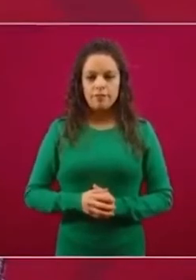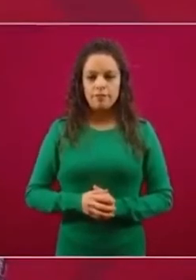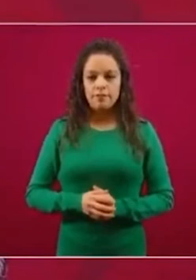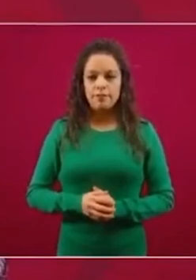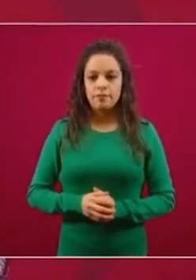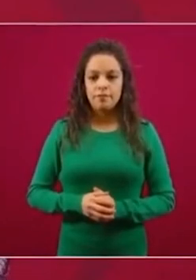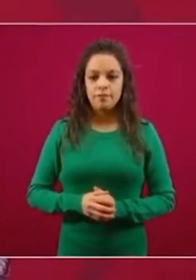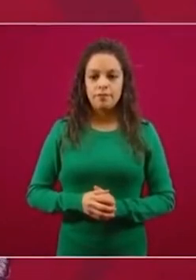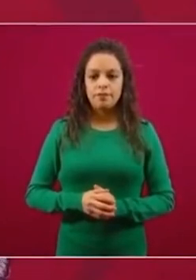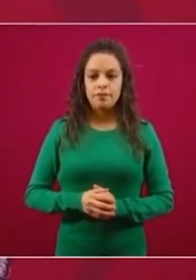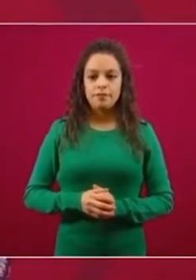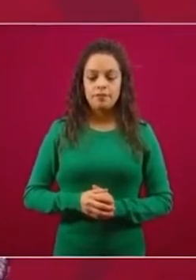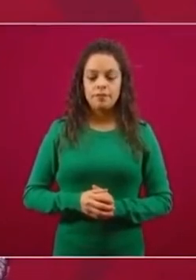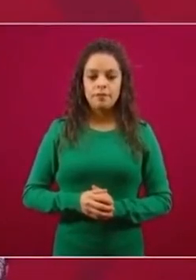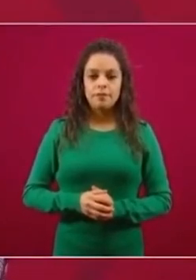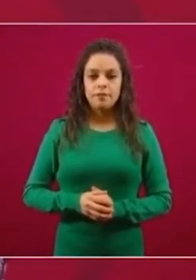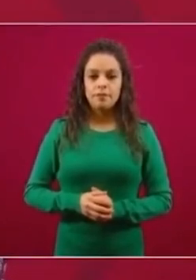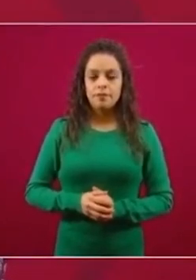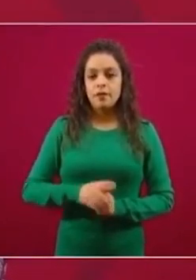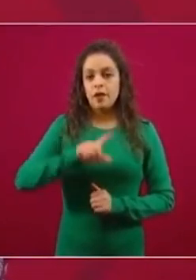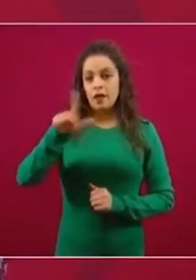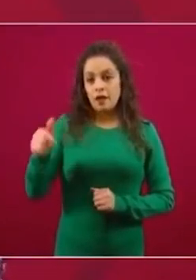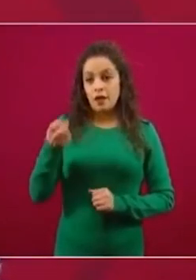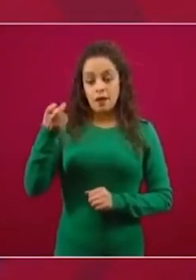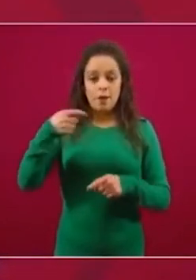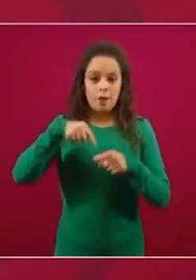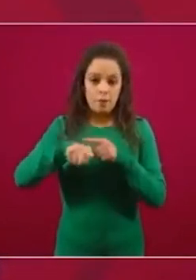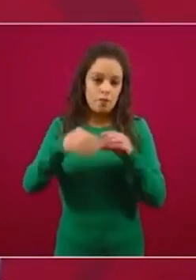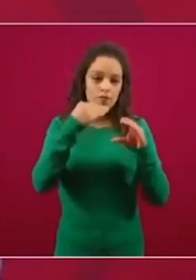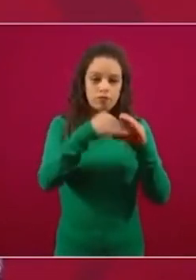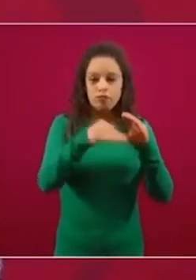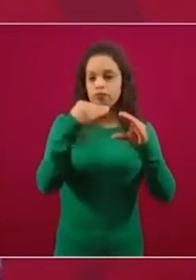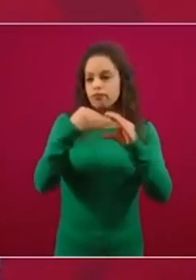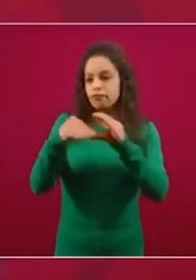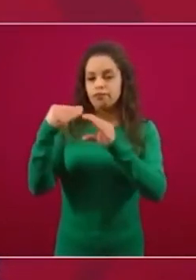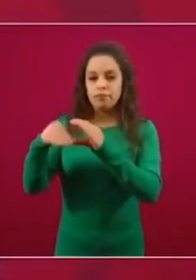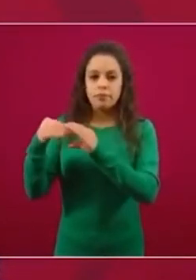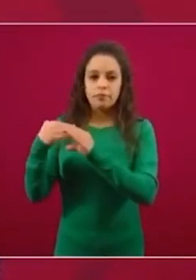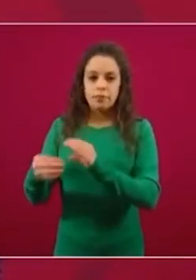los bancos, y las personas recibirán